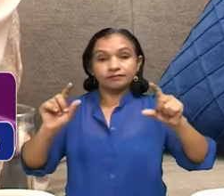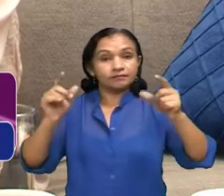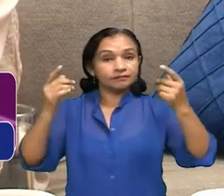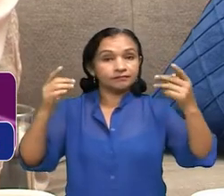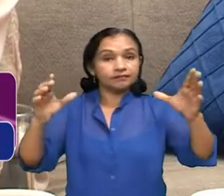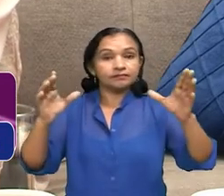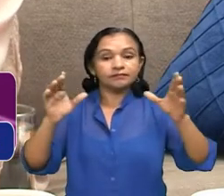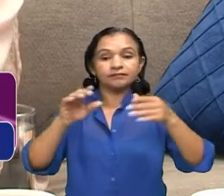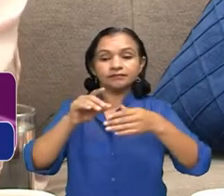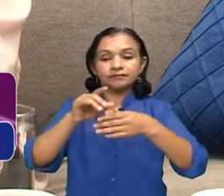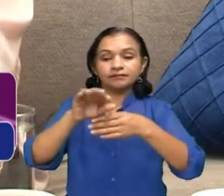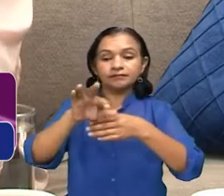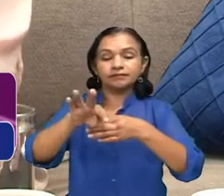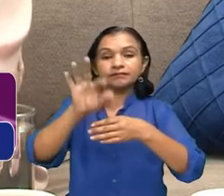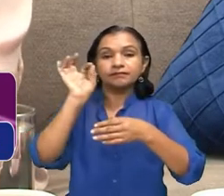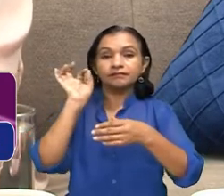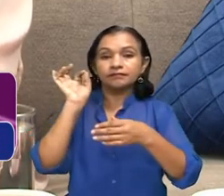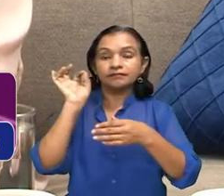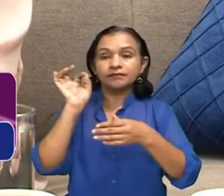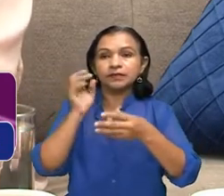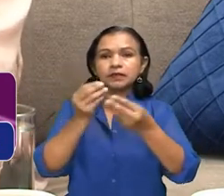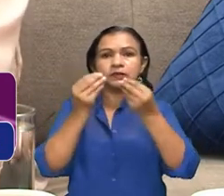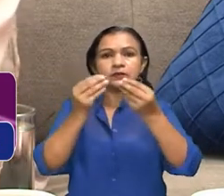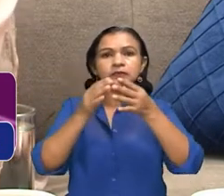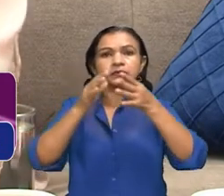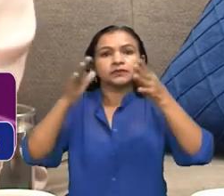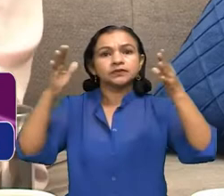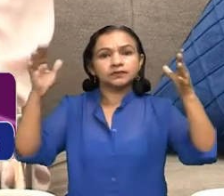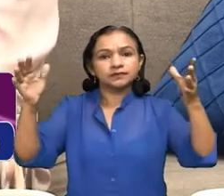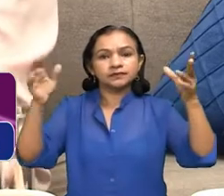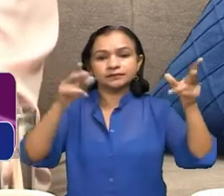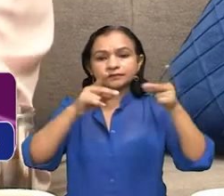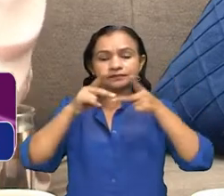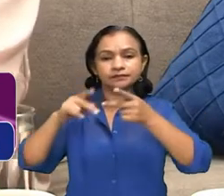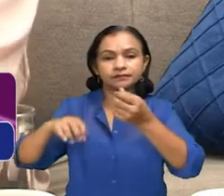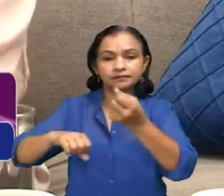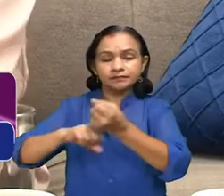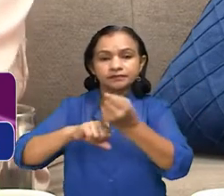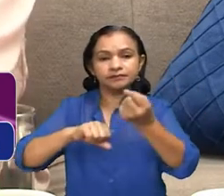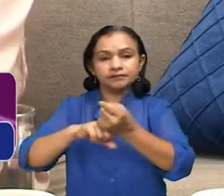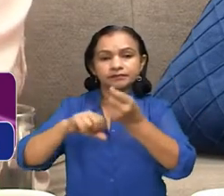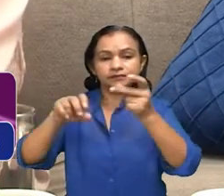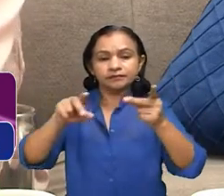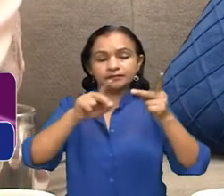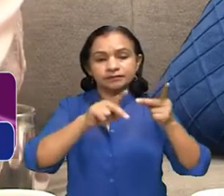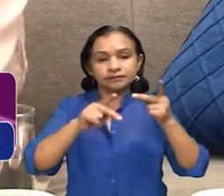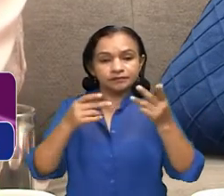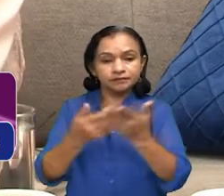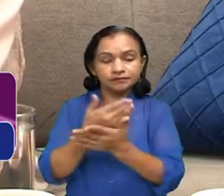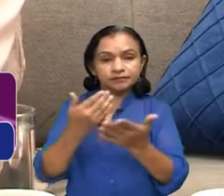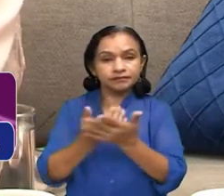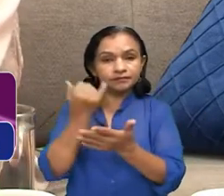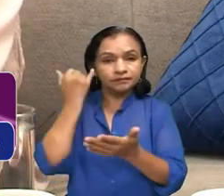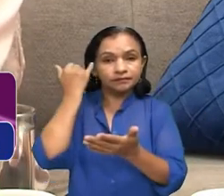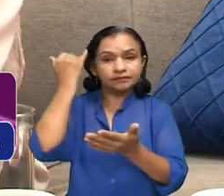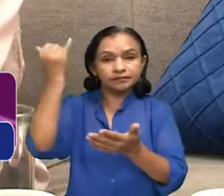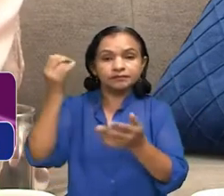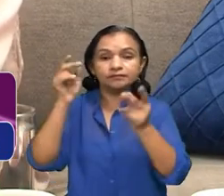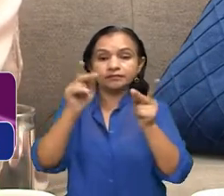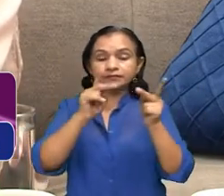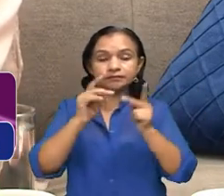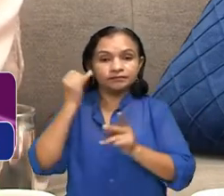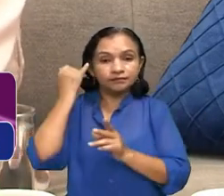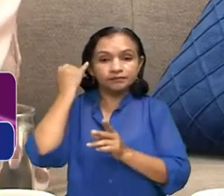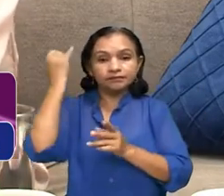una oficina extremadamente amplia donde está apoyando a los emprendimientos y a aquellos protagonistas que tienen esa idea